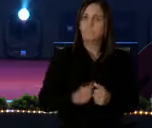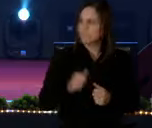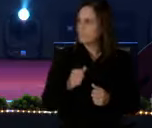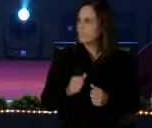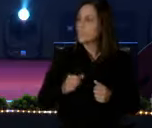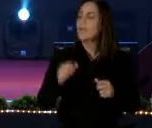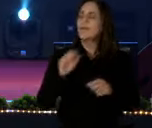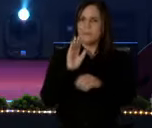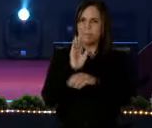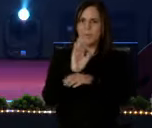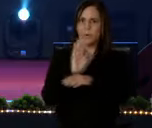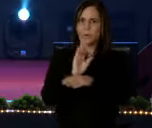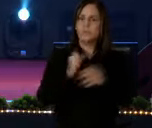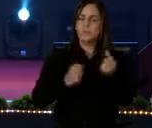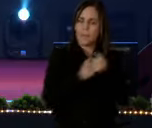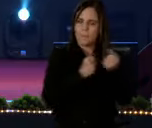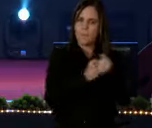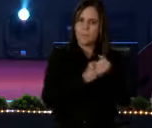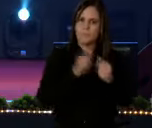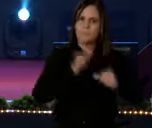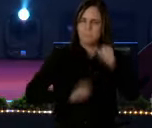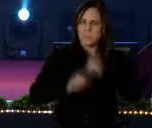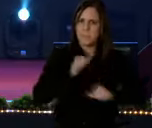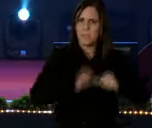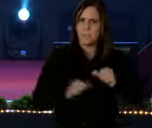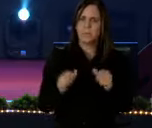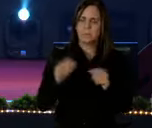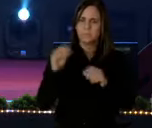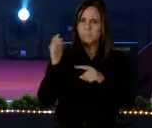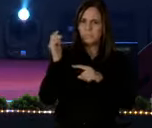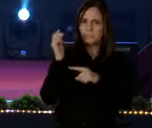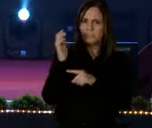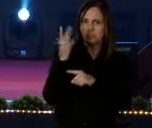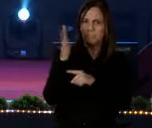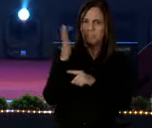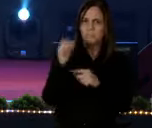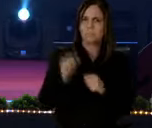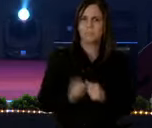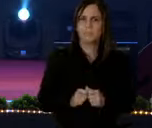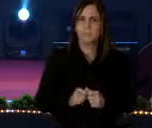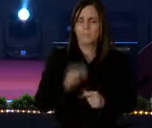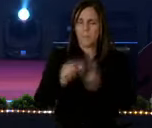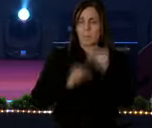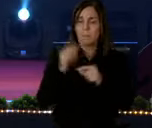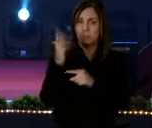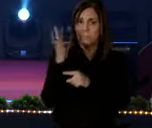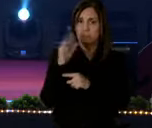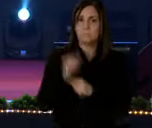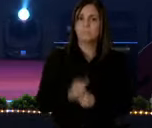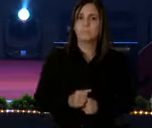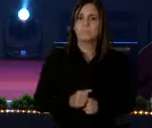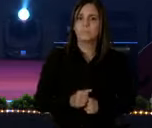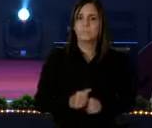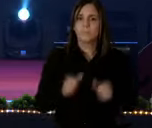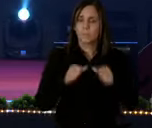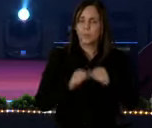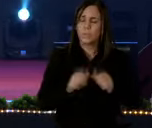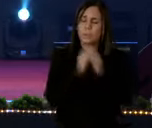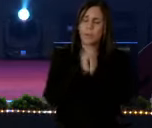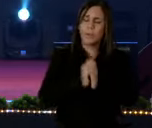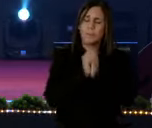media vigilia. Tan pronto termine la reunión de los jóvenes, continuamos adorando al Señor, así que no se quede nadie, es para